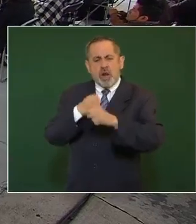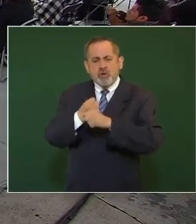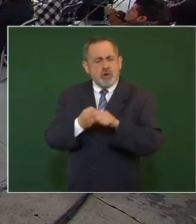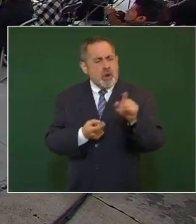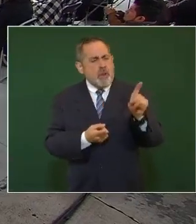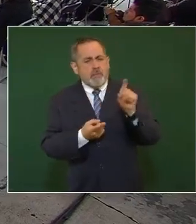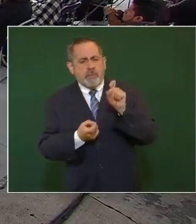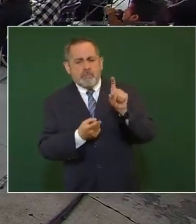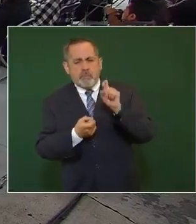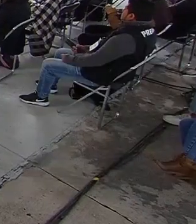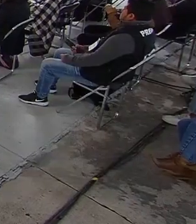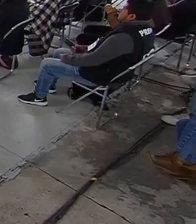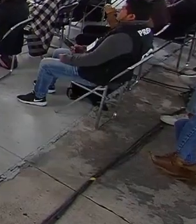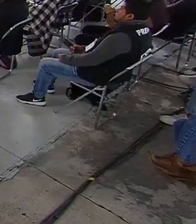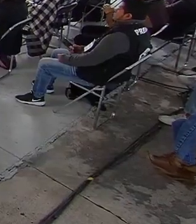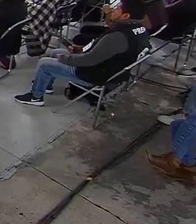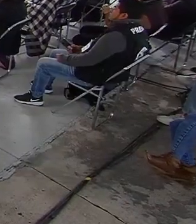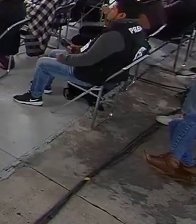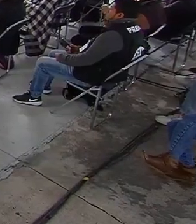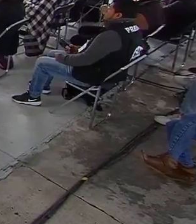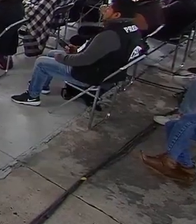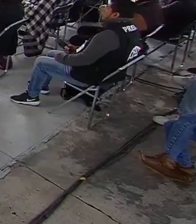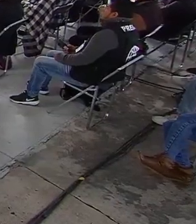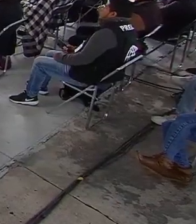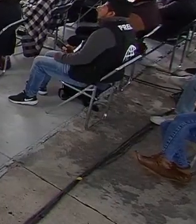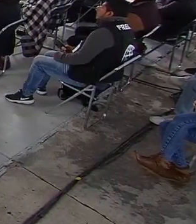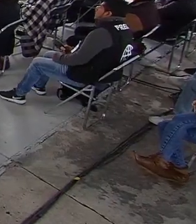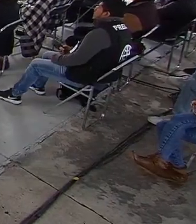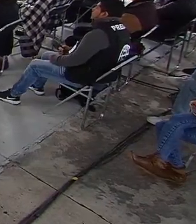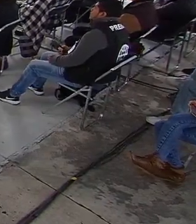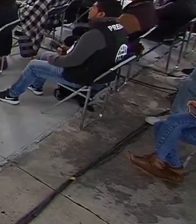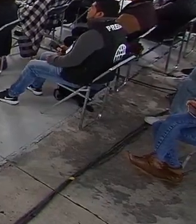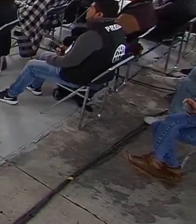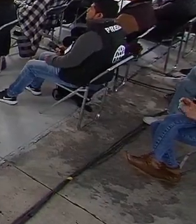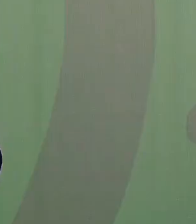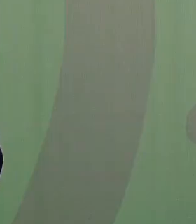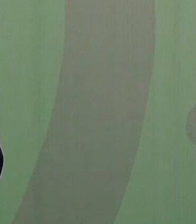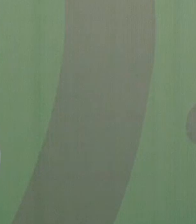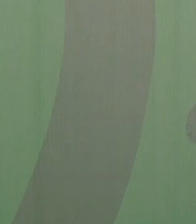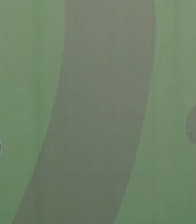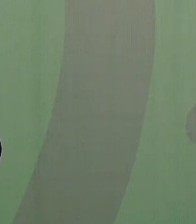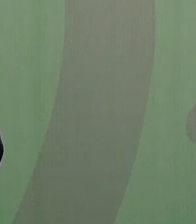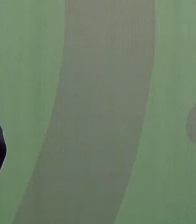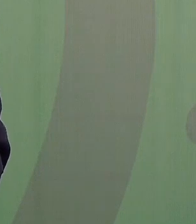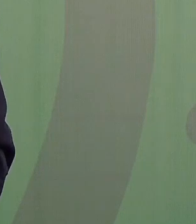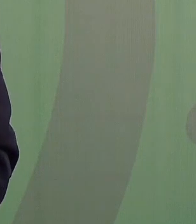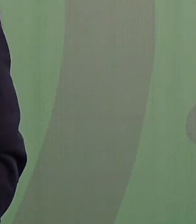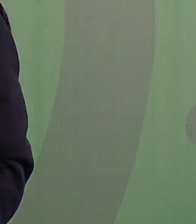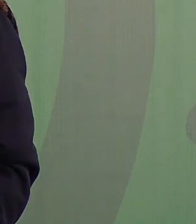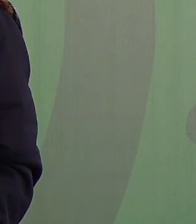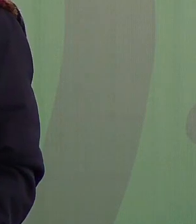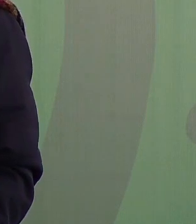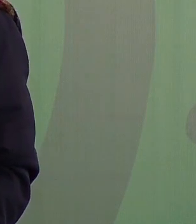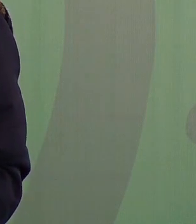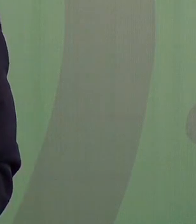recopilar del combate a la corrupción? ¿Cuánto ha sido el total 5 años? Pues